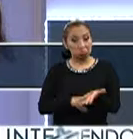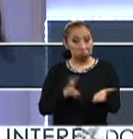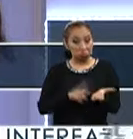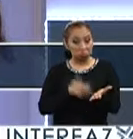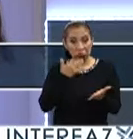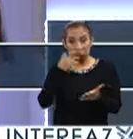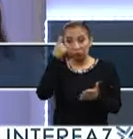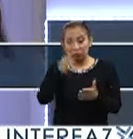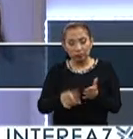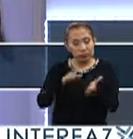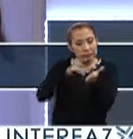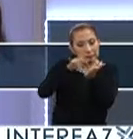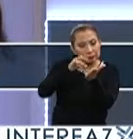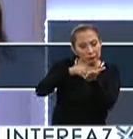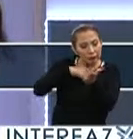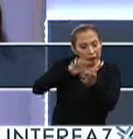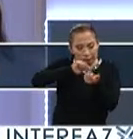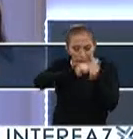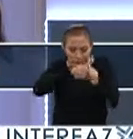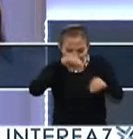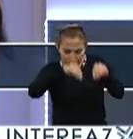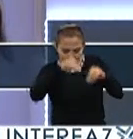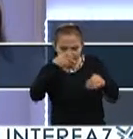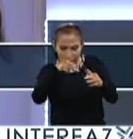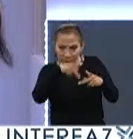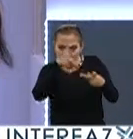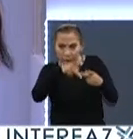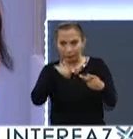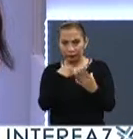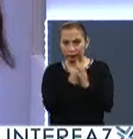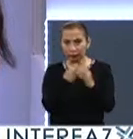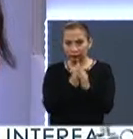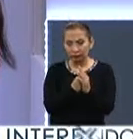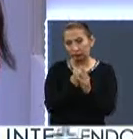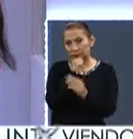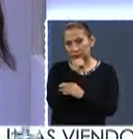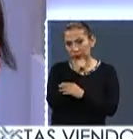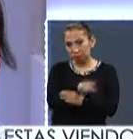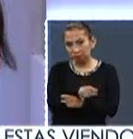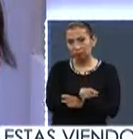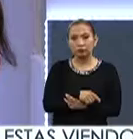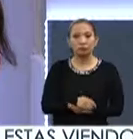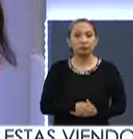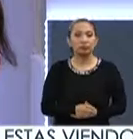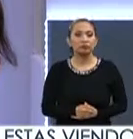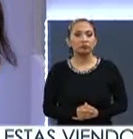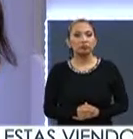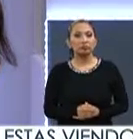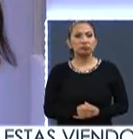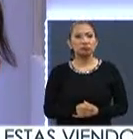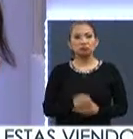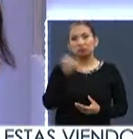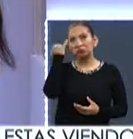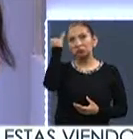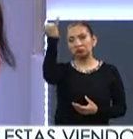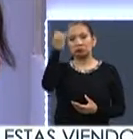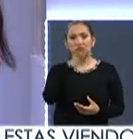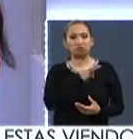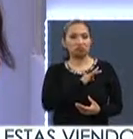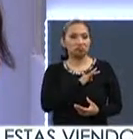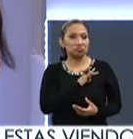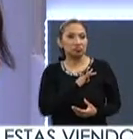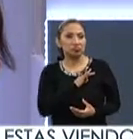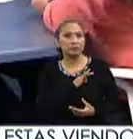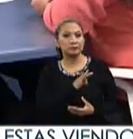valiosa como para aprender y perfeccionando este curso, y pues también la idea es que